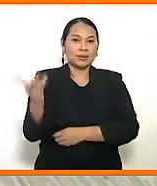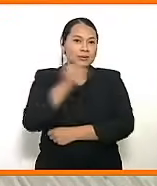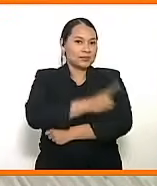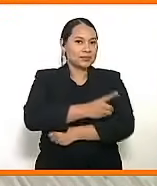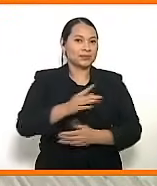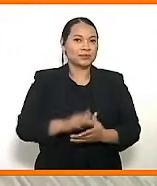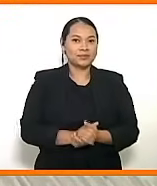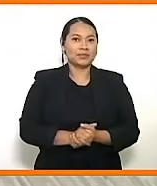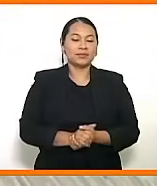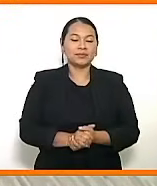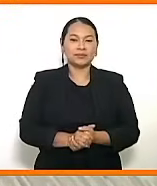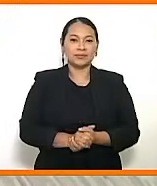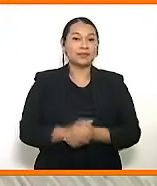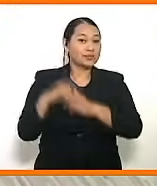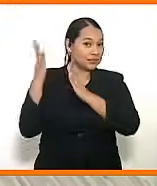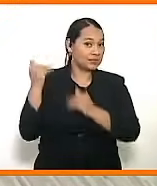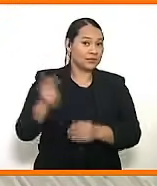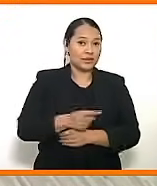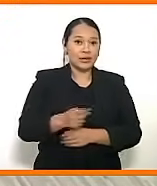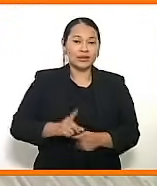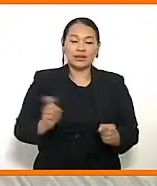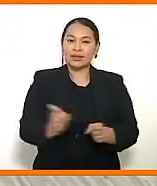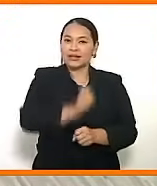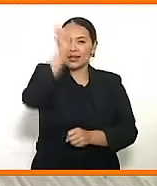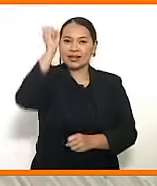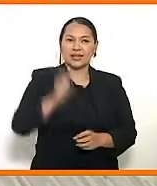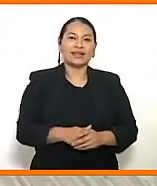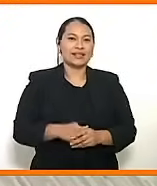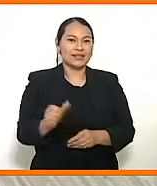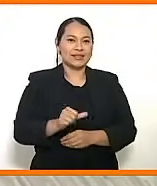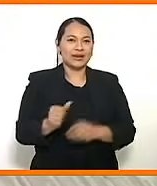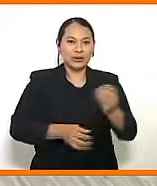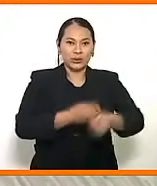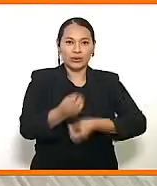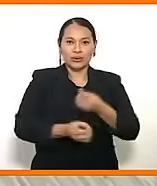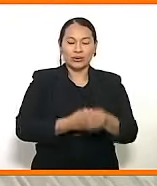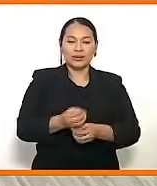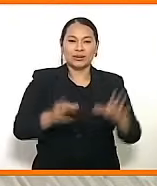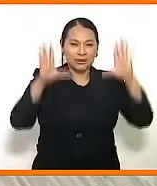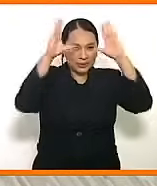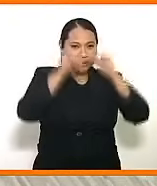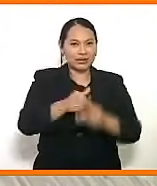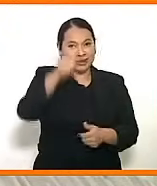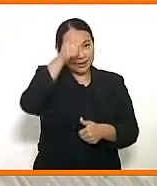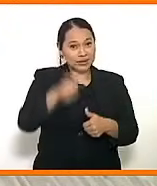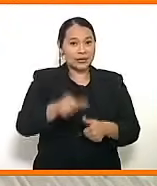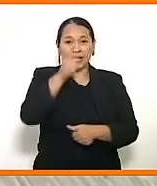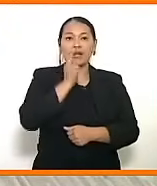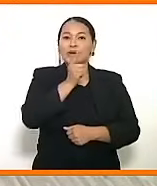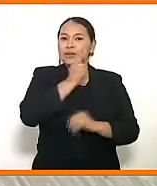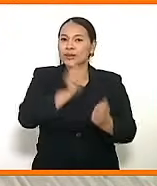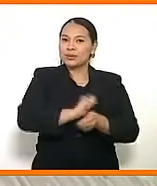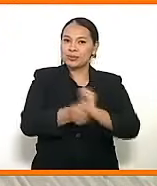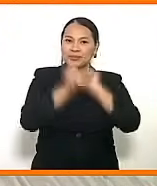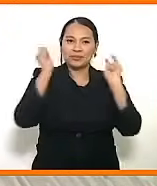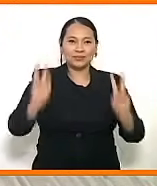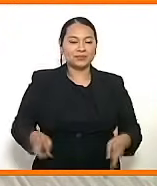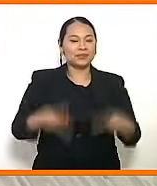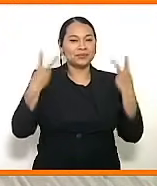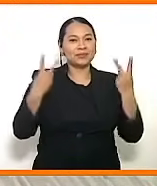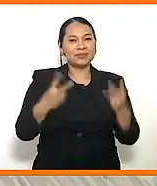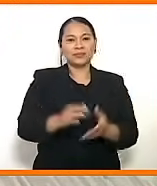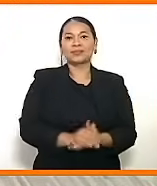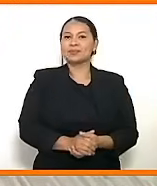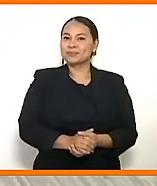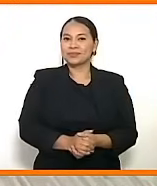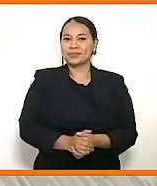es, Tatiana. Espero que hayas sido vos uno de nuestros afortunados ganadores en esta linda noche. Y recuerda que Loto te cambia la vida.